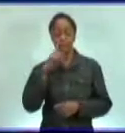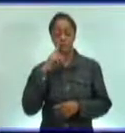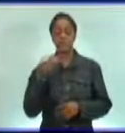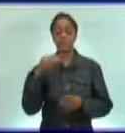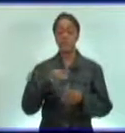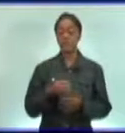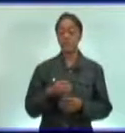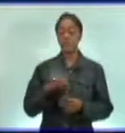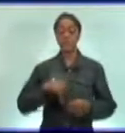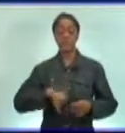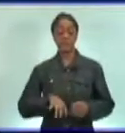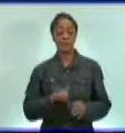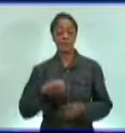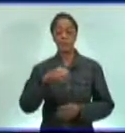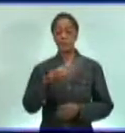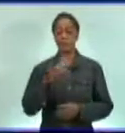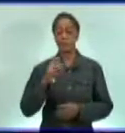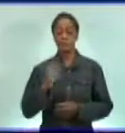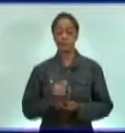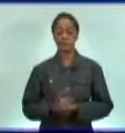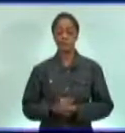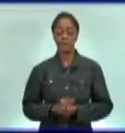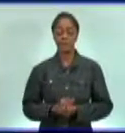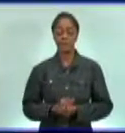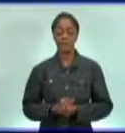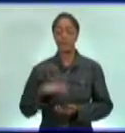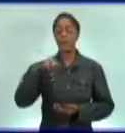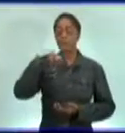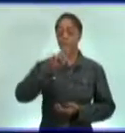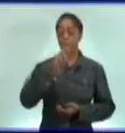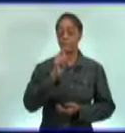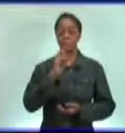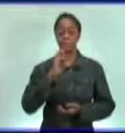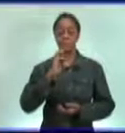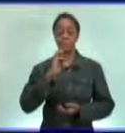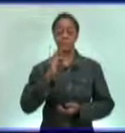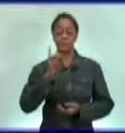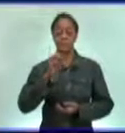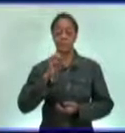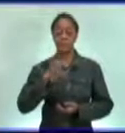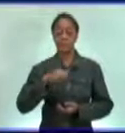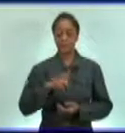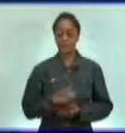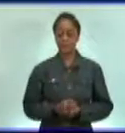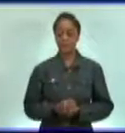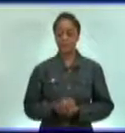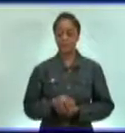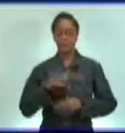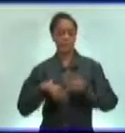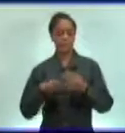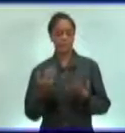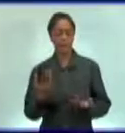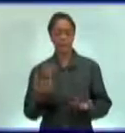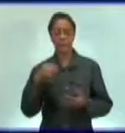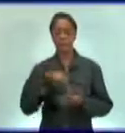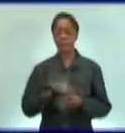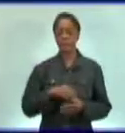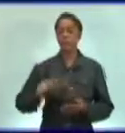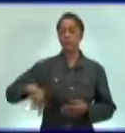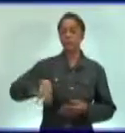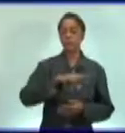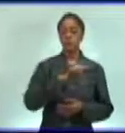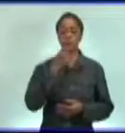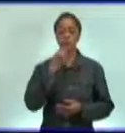en la reproducción de la célula; la membrana citoplasmática, que a través de ella pasan las